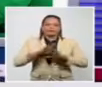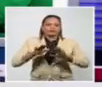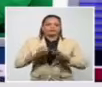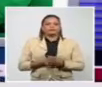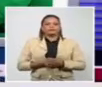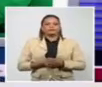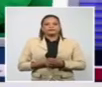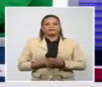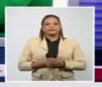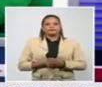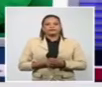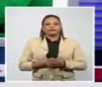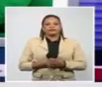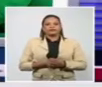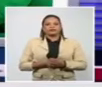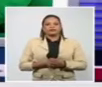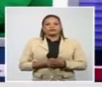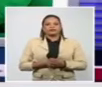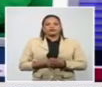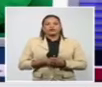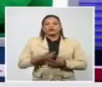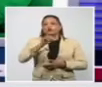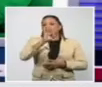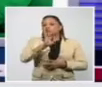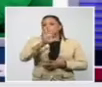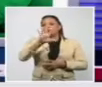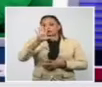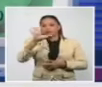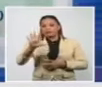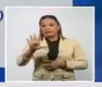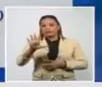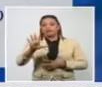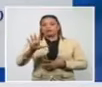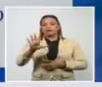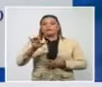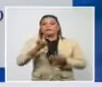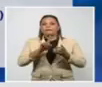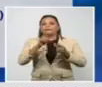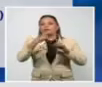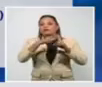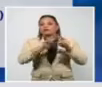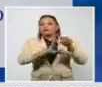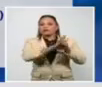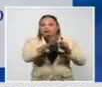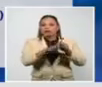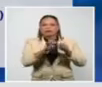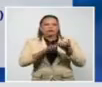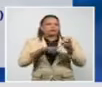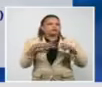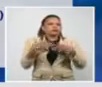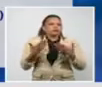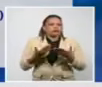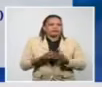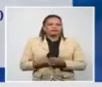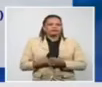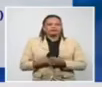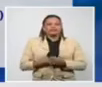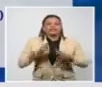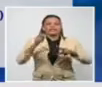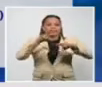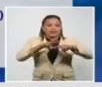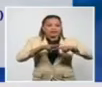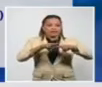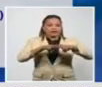provincias son los 845 pacientes que se diagnosticaron ayer? La Habana,